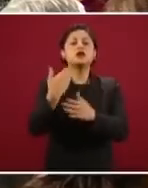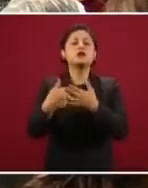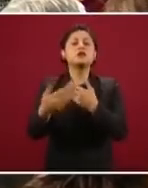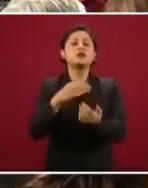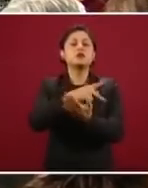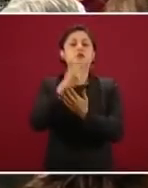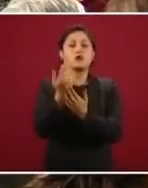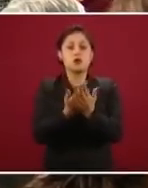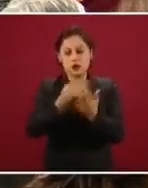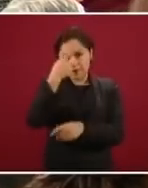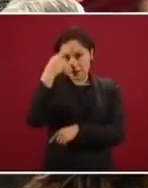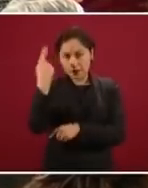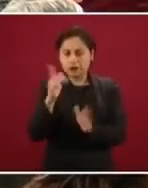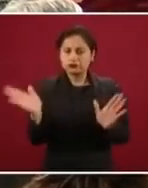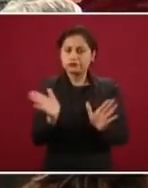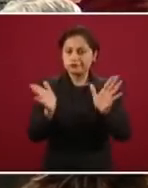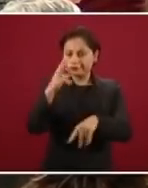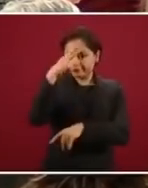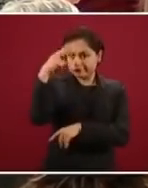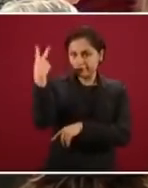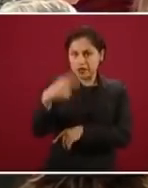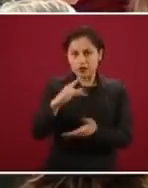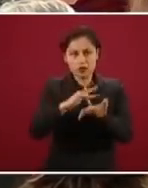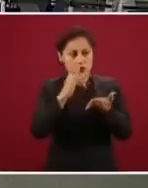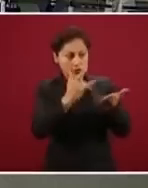por la mutación de hoy muchas gracias a todos